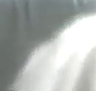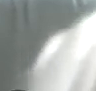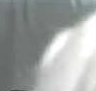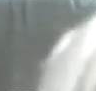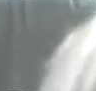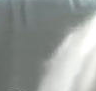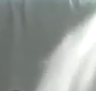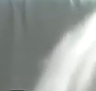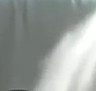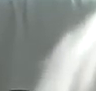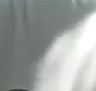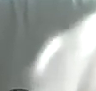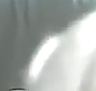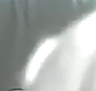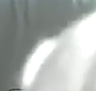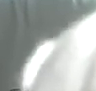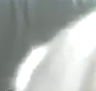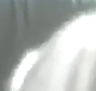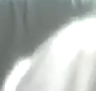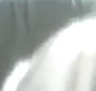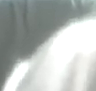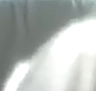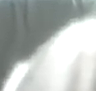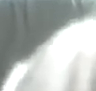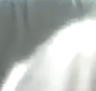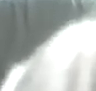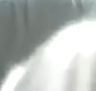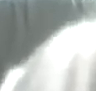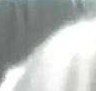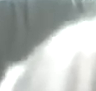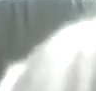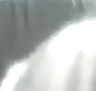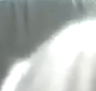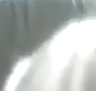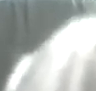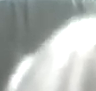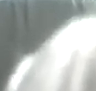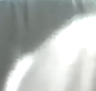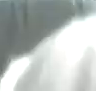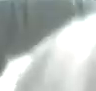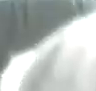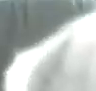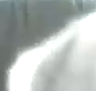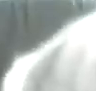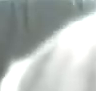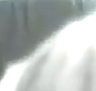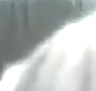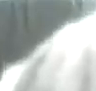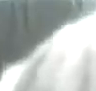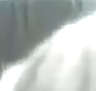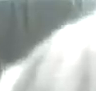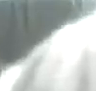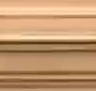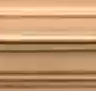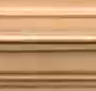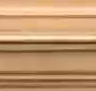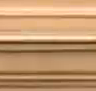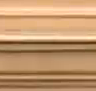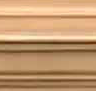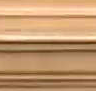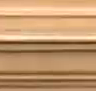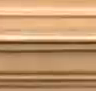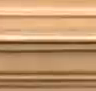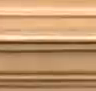artículos subsiguientes para nosotros hacer una revisión y evaluación de algunos artículos en el seno de la Comisión Permanente. Muchas gracias, diputada.